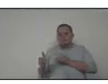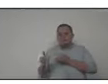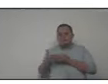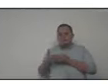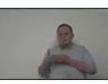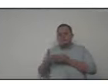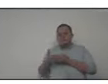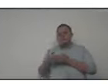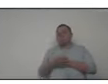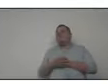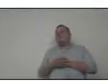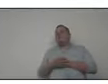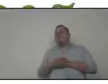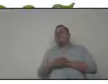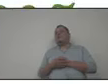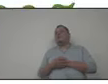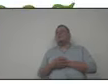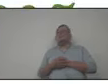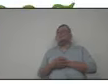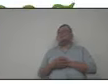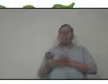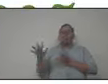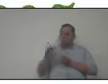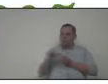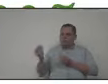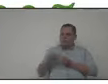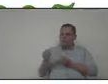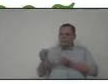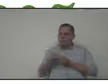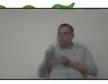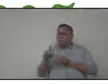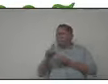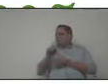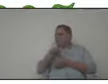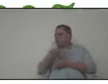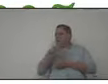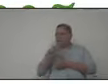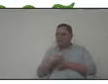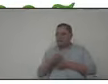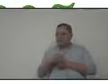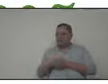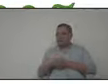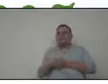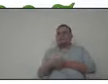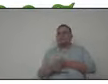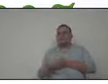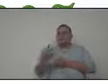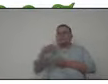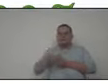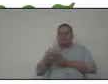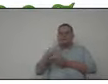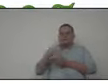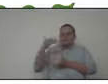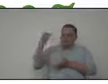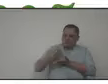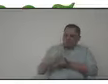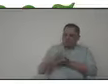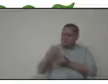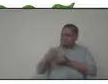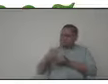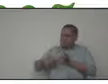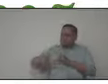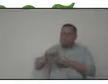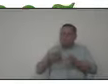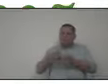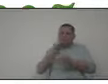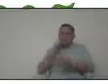estos indicadores operacionales. El giro directo, nosotros estamos obligados a hacer un giro directo a